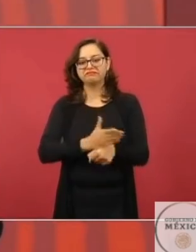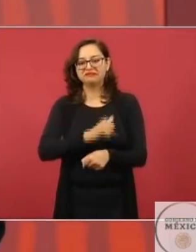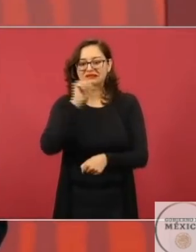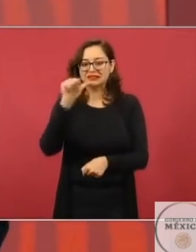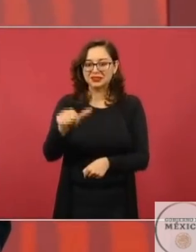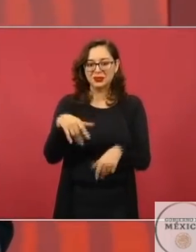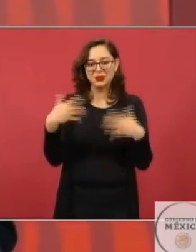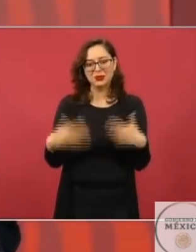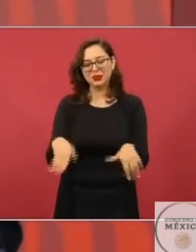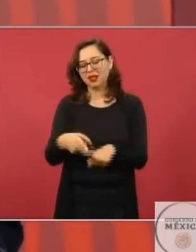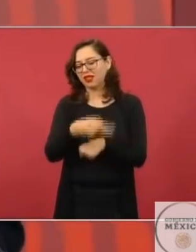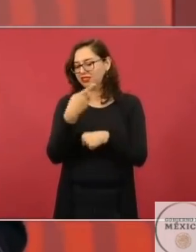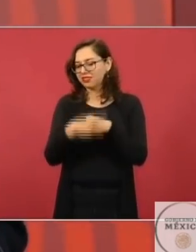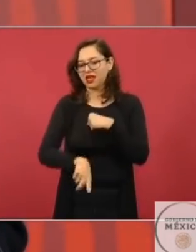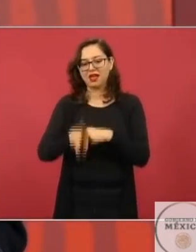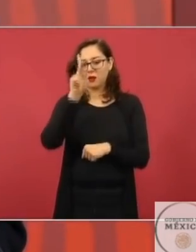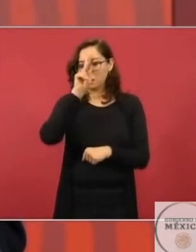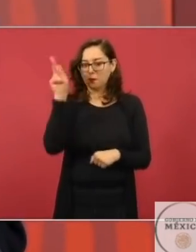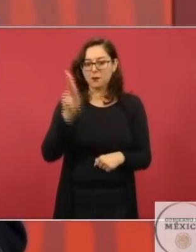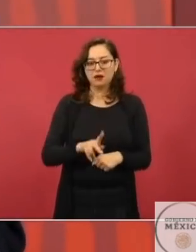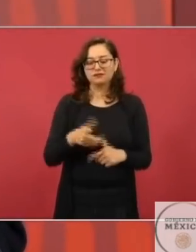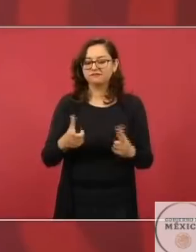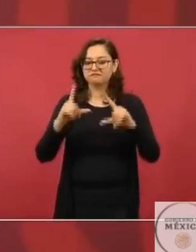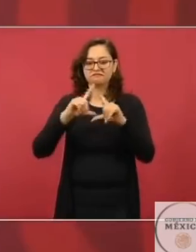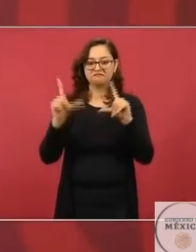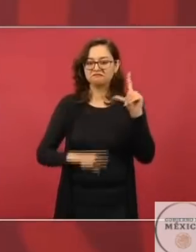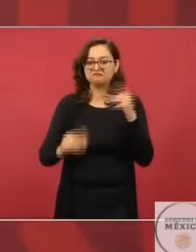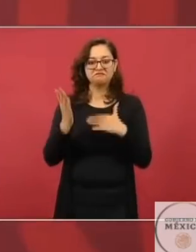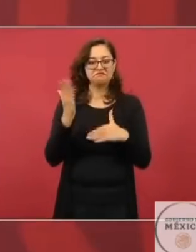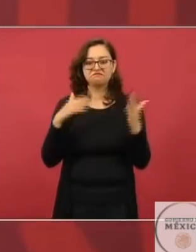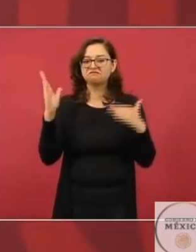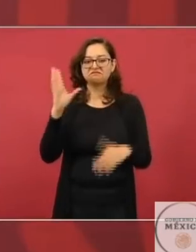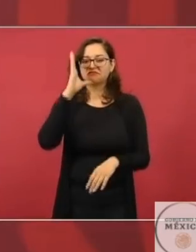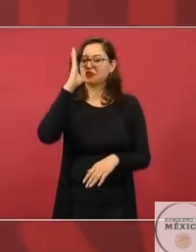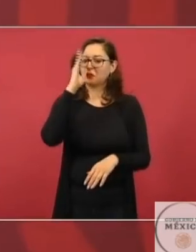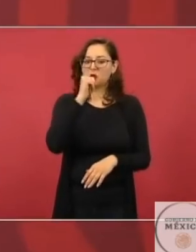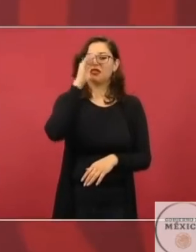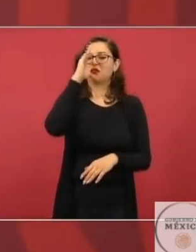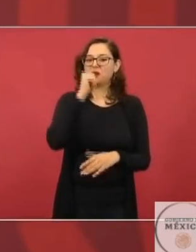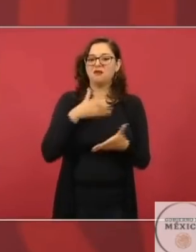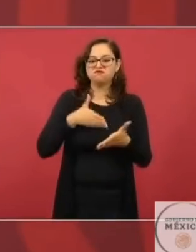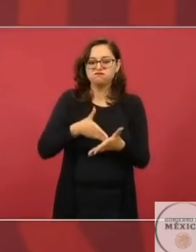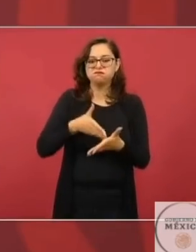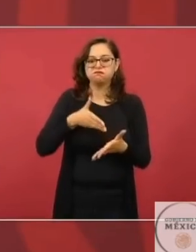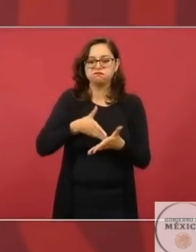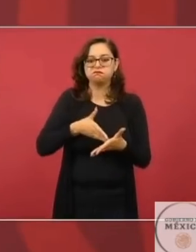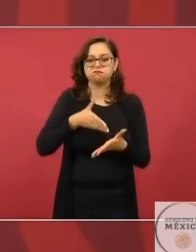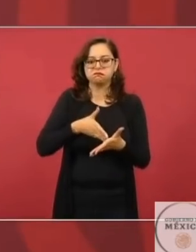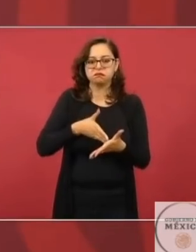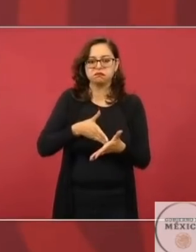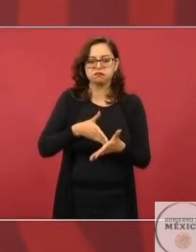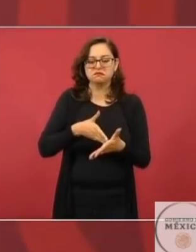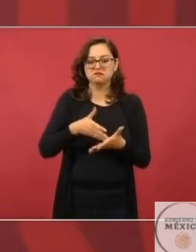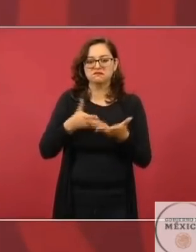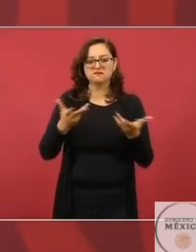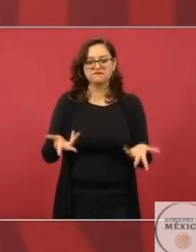Eso es lo que impedía a México avanzar, hasta por cuestiones